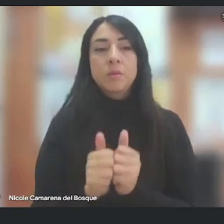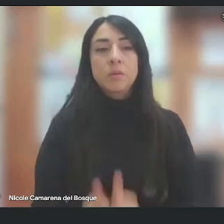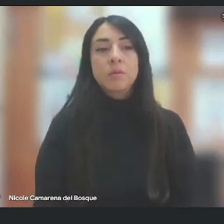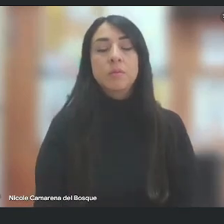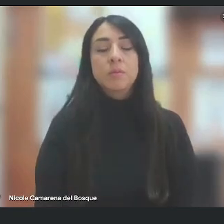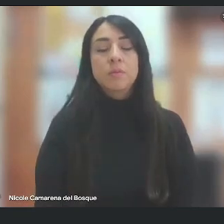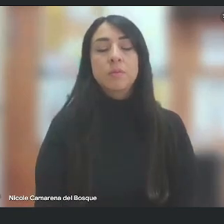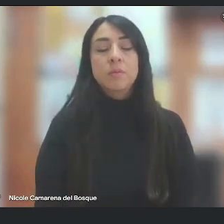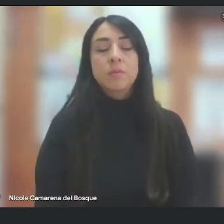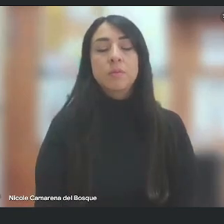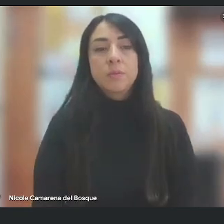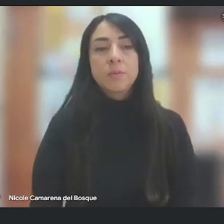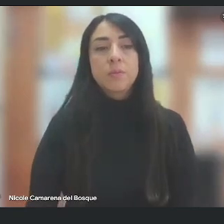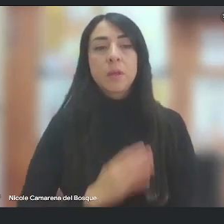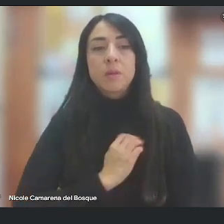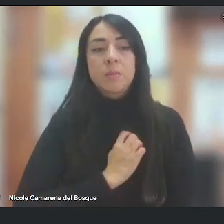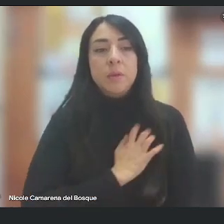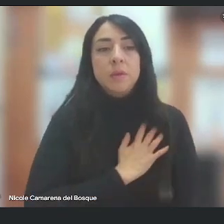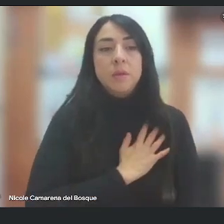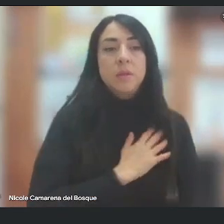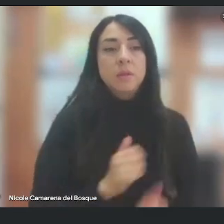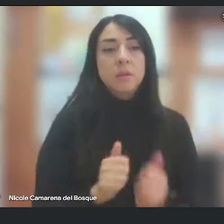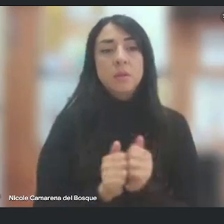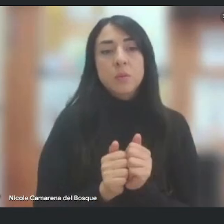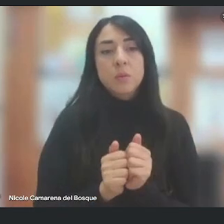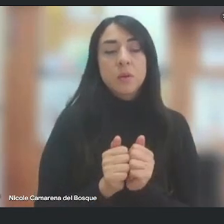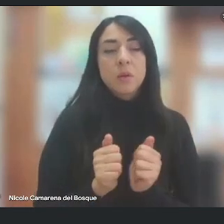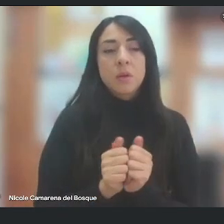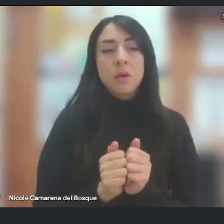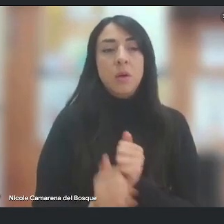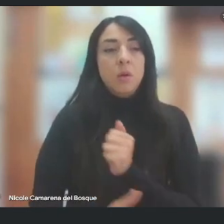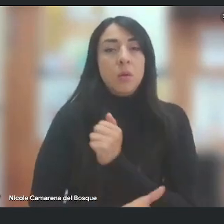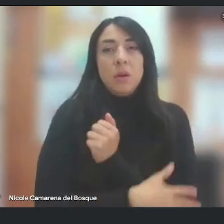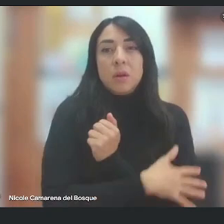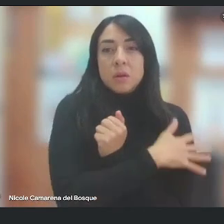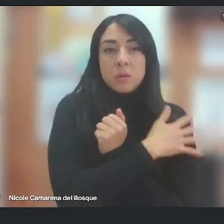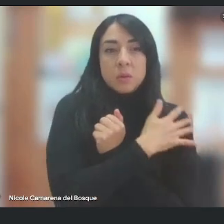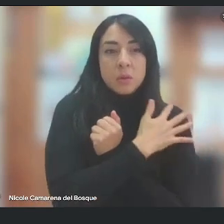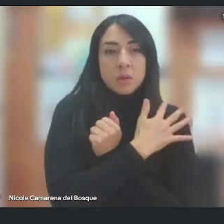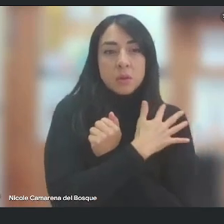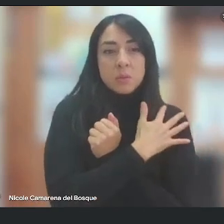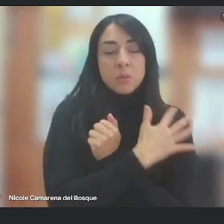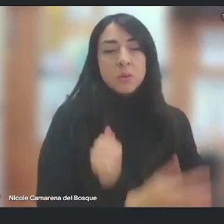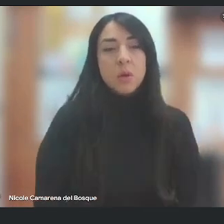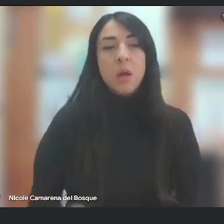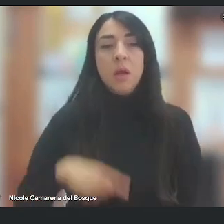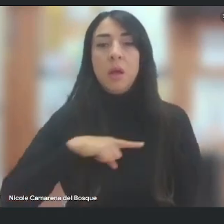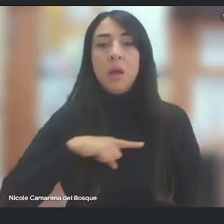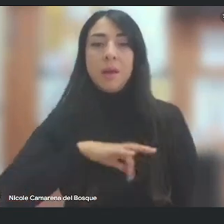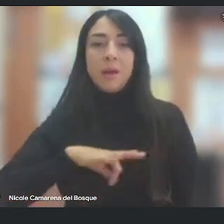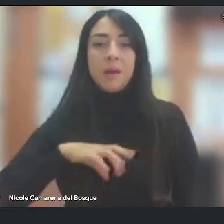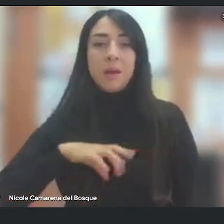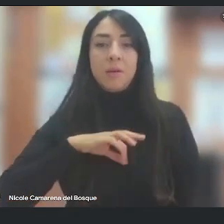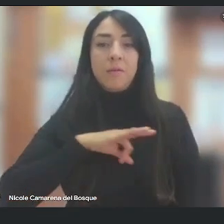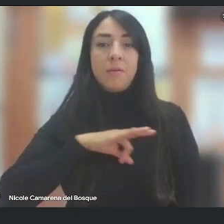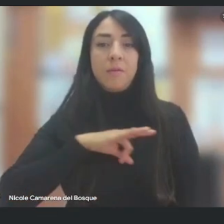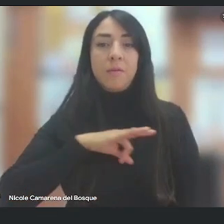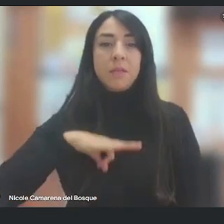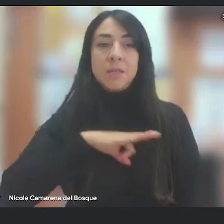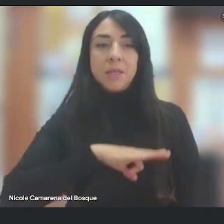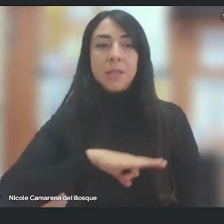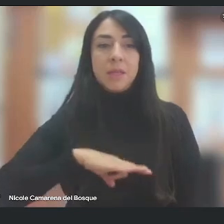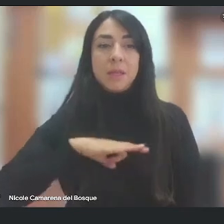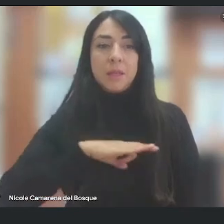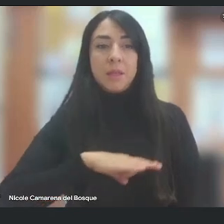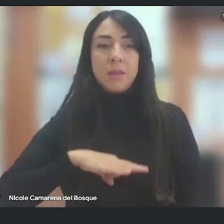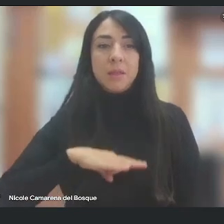de felicidad con fines recreativos y no nada más para reproducirnos. Son elementos clave de un ejercicio pleno de